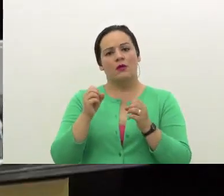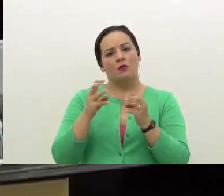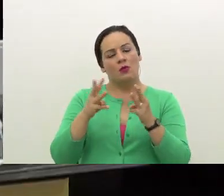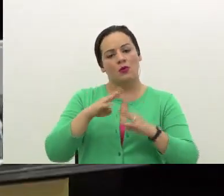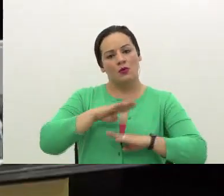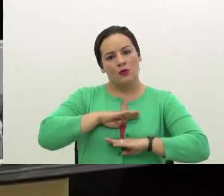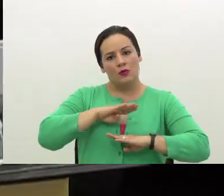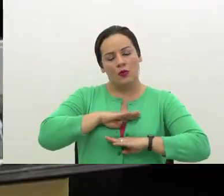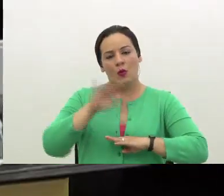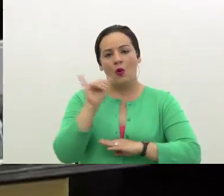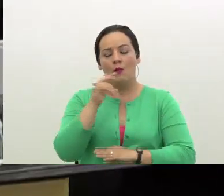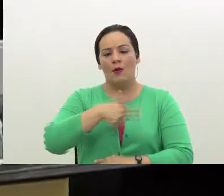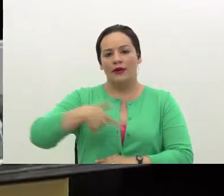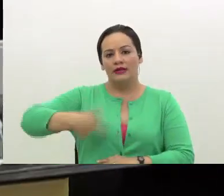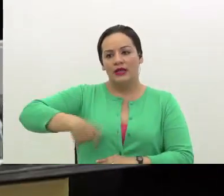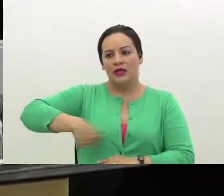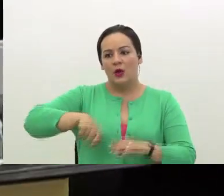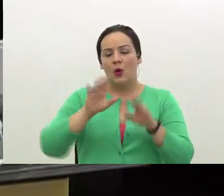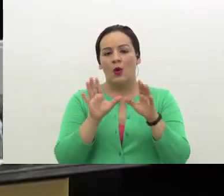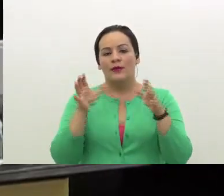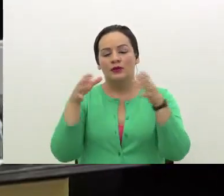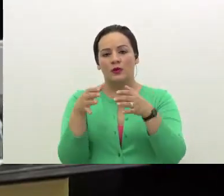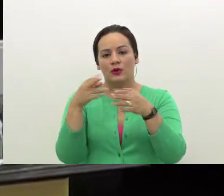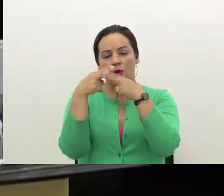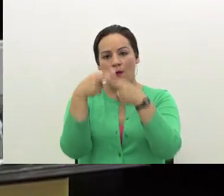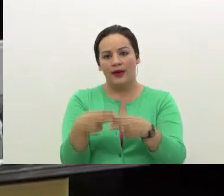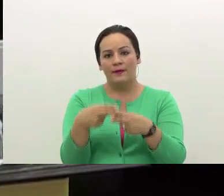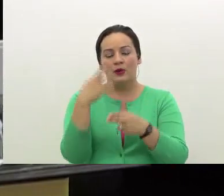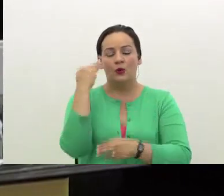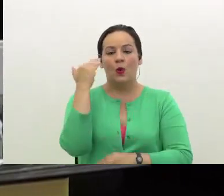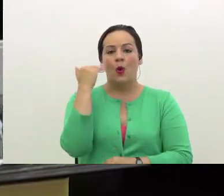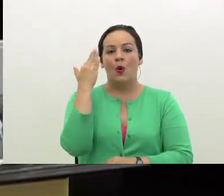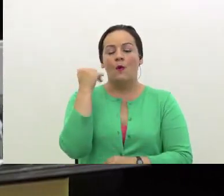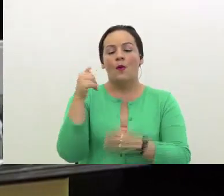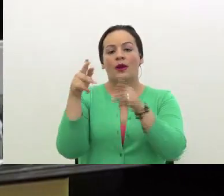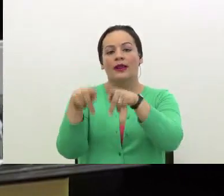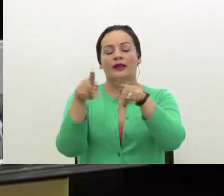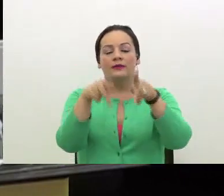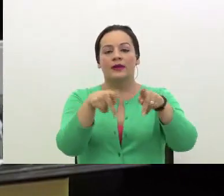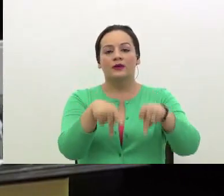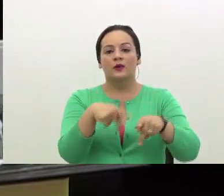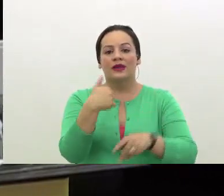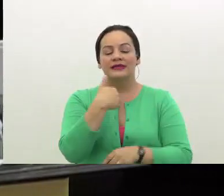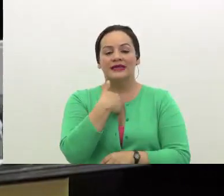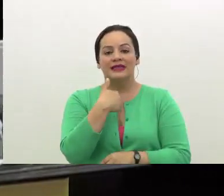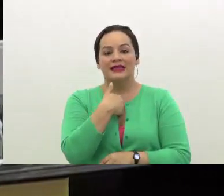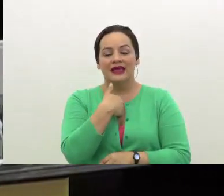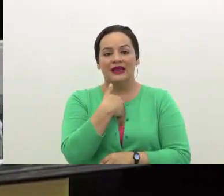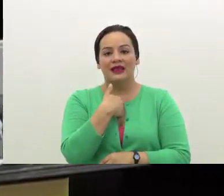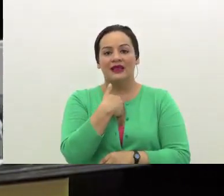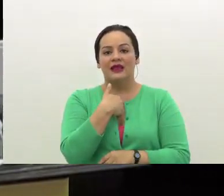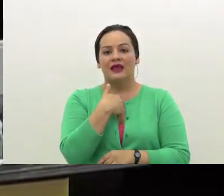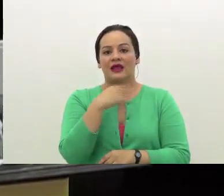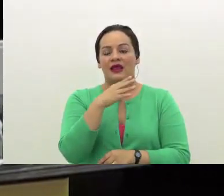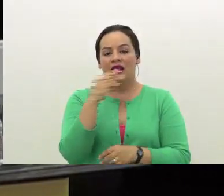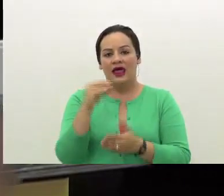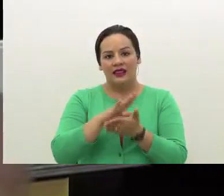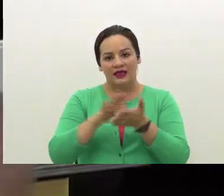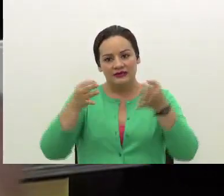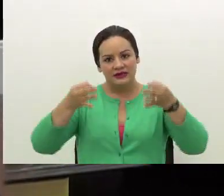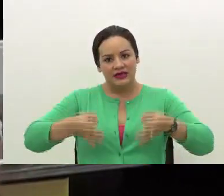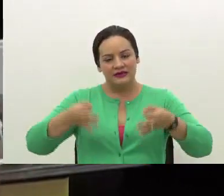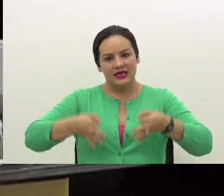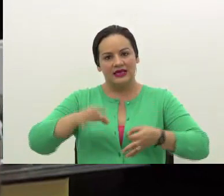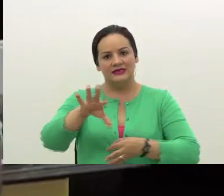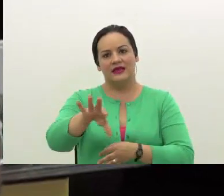Muy satisfecho como presidente de la Comisión de Nombramientos, porque las personas que tienen la tendencia de ser electos,